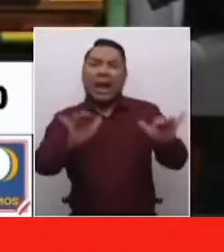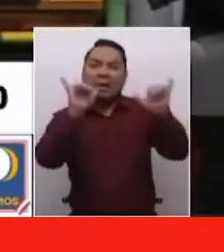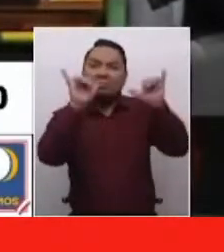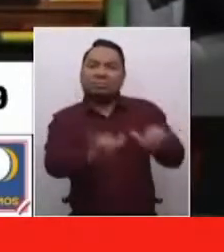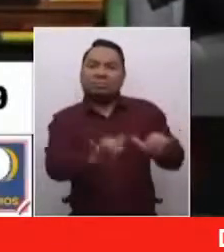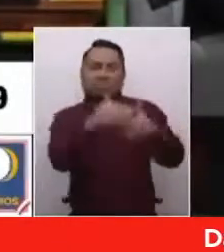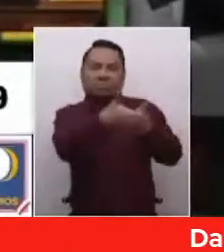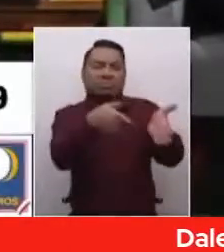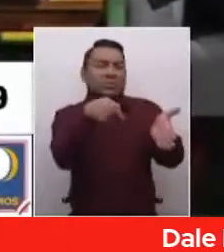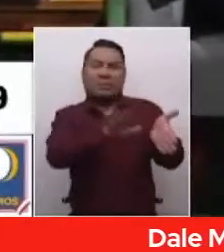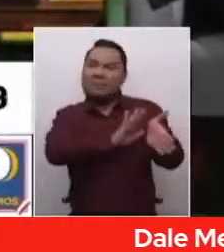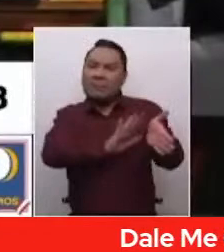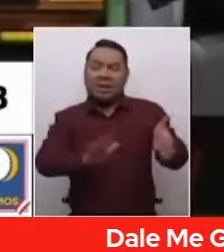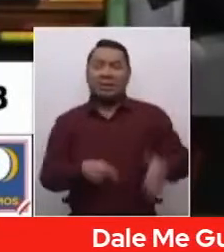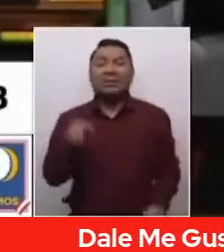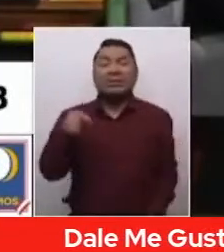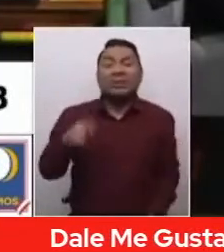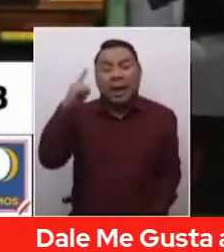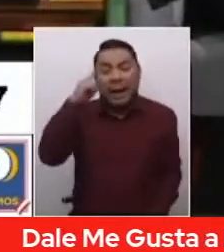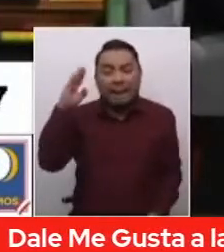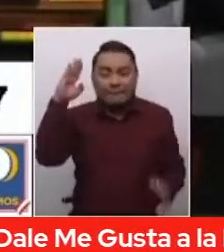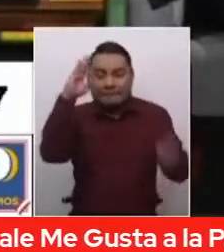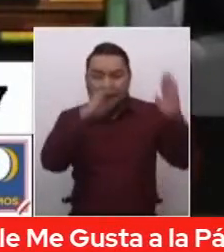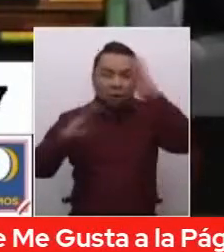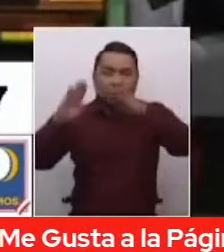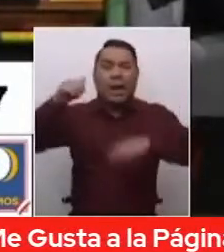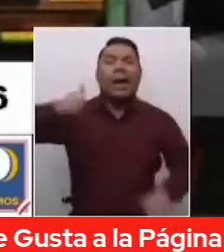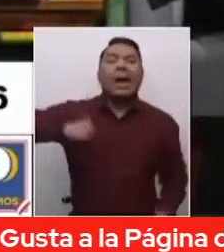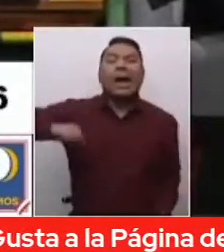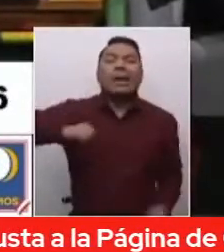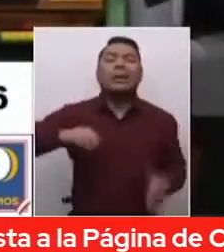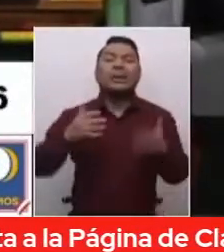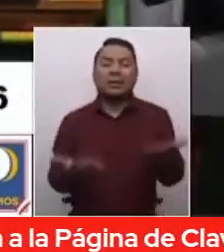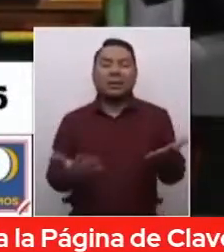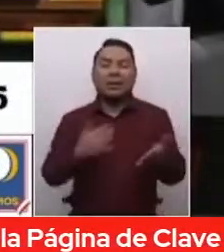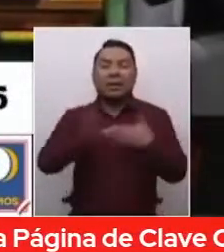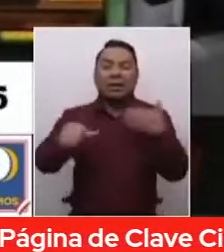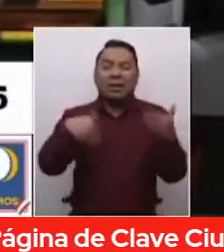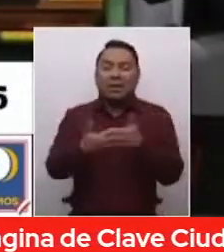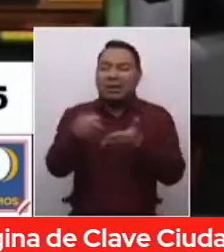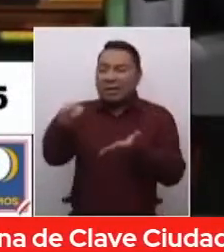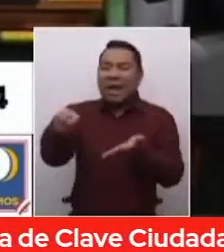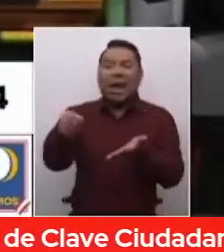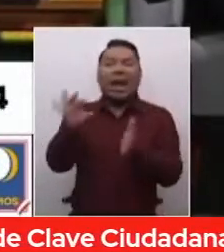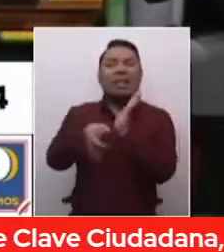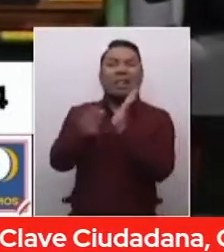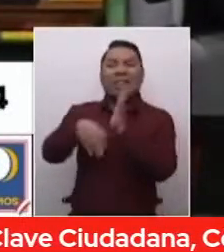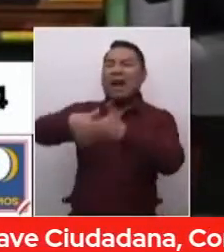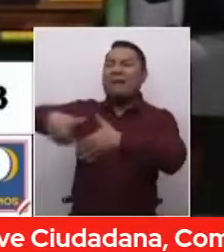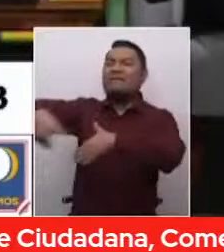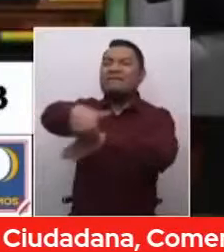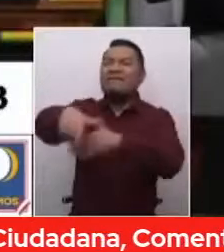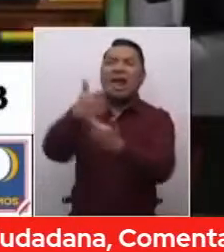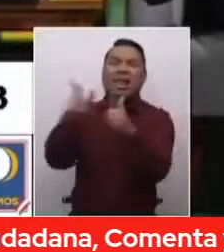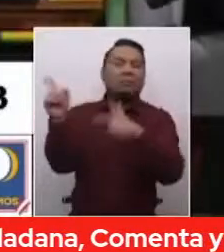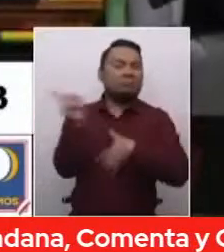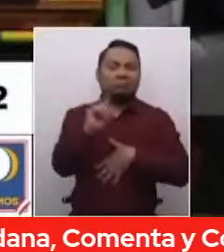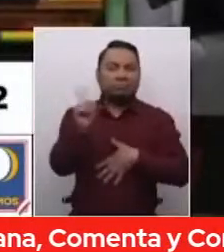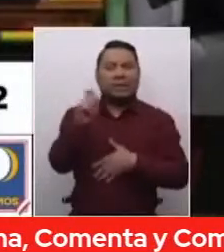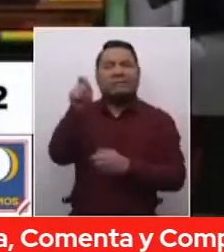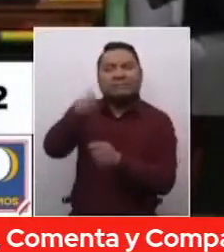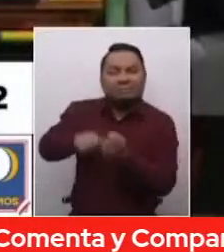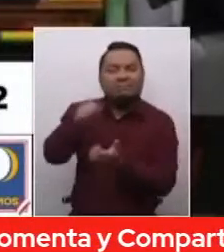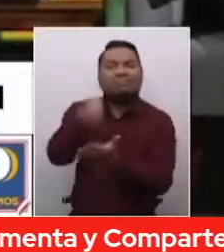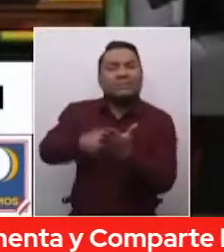centrales. Y la preocupación más bien de los alcaldes es erradicarlos hacia más afuera. Entonces, y eso se